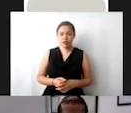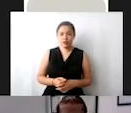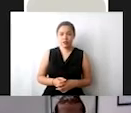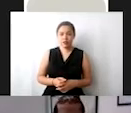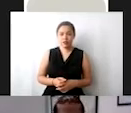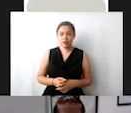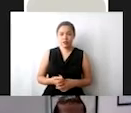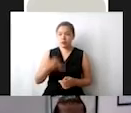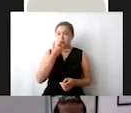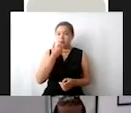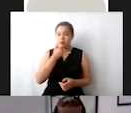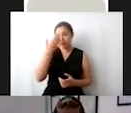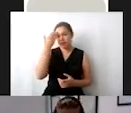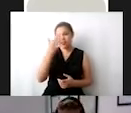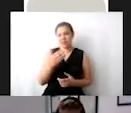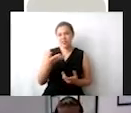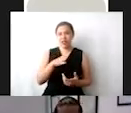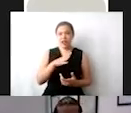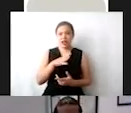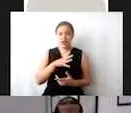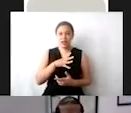Perdón. Como saben, ha habido mucha